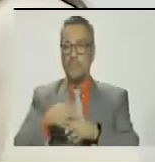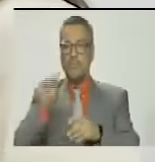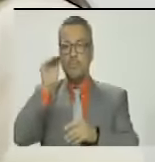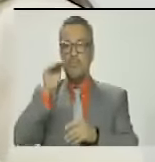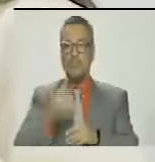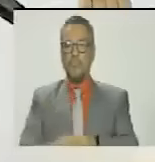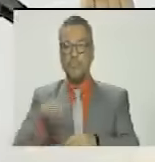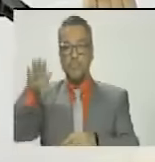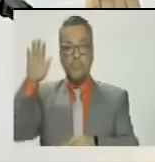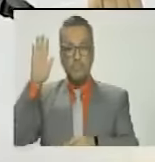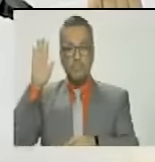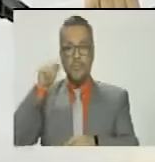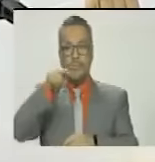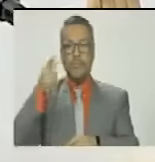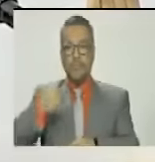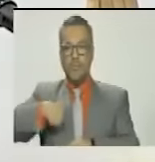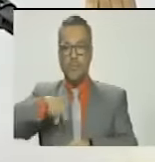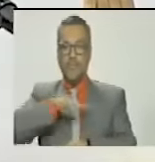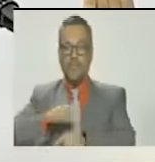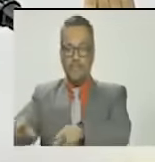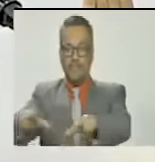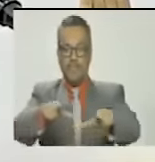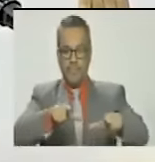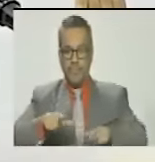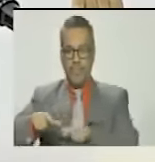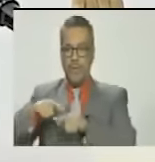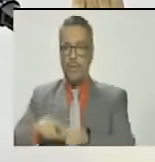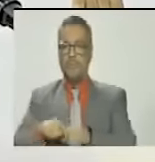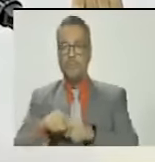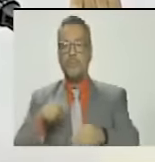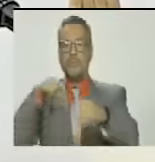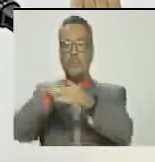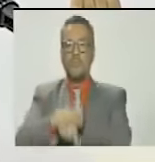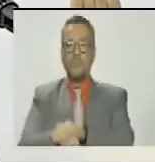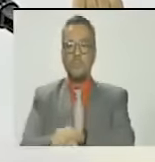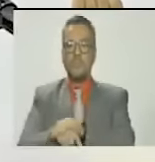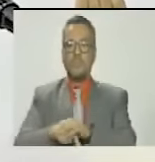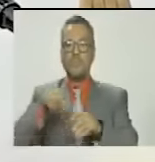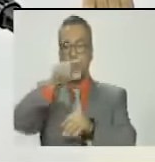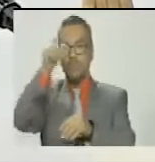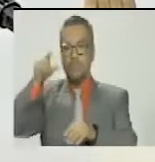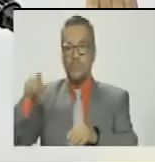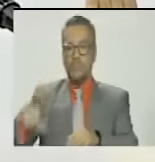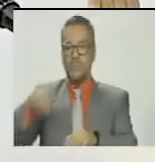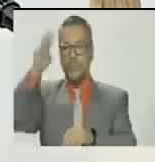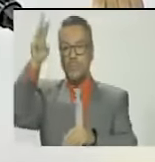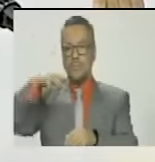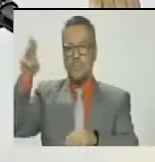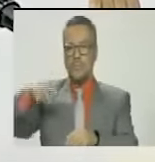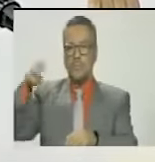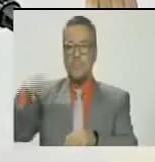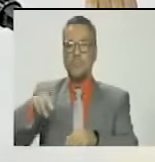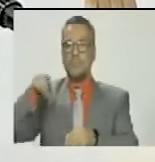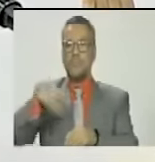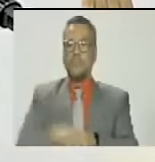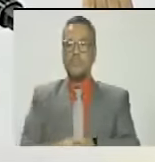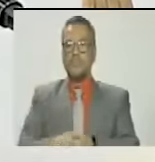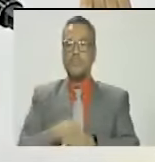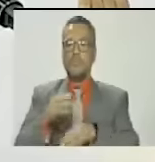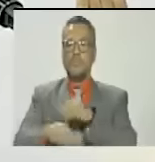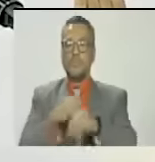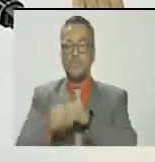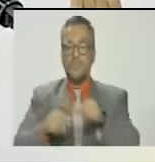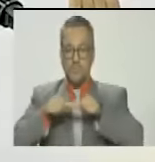futuro. Jura por nuestro territorio sagrado, incluido el territorio de la Guayana Esequiba, que ha